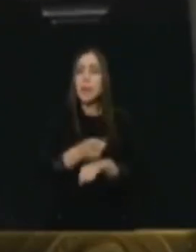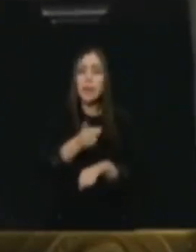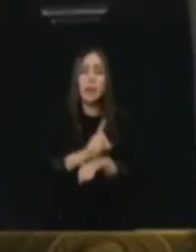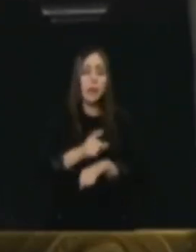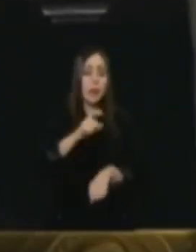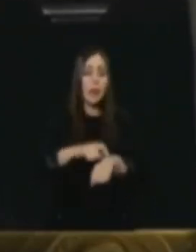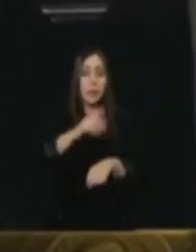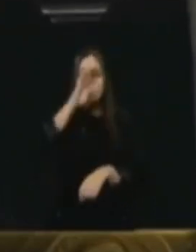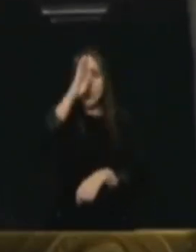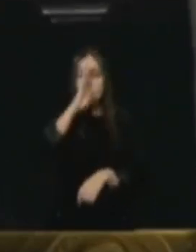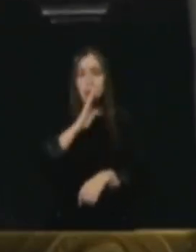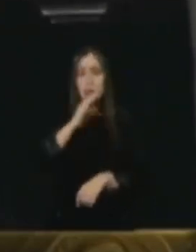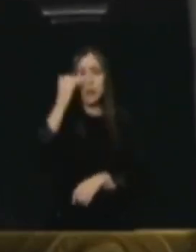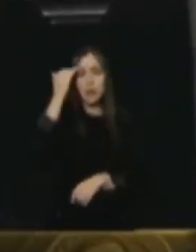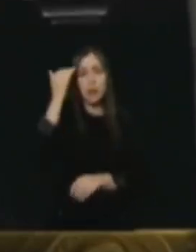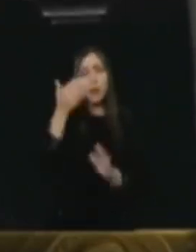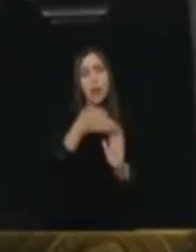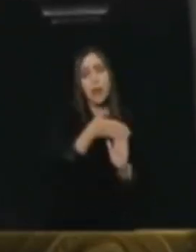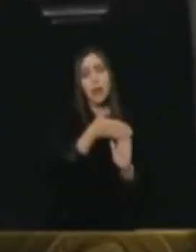largo